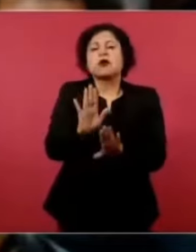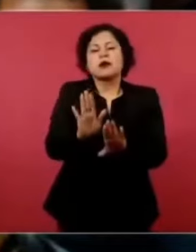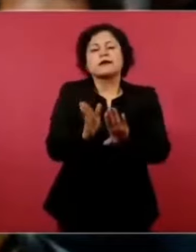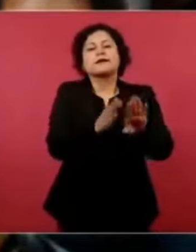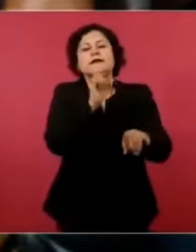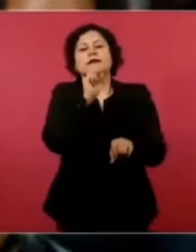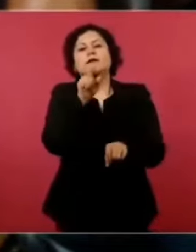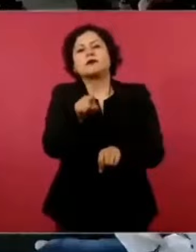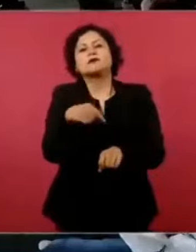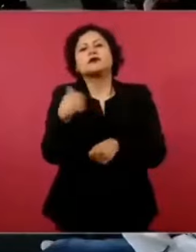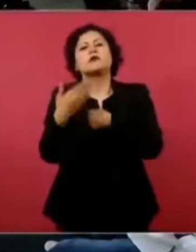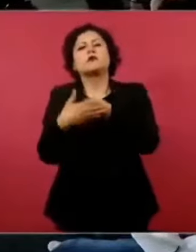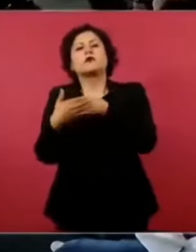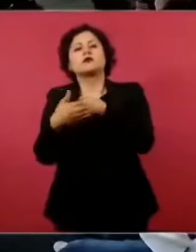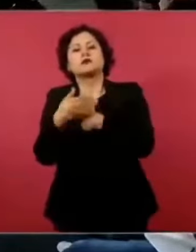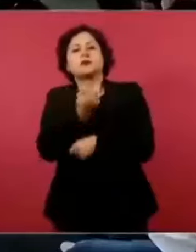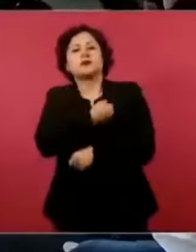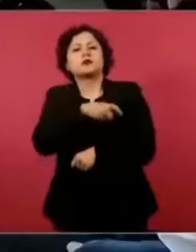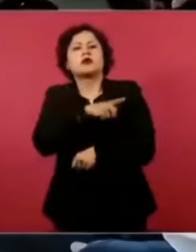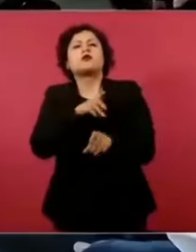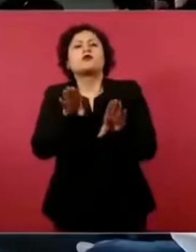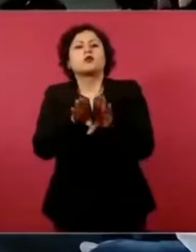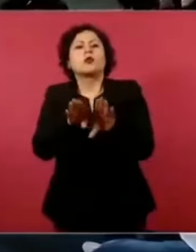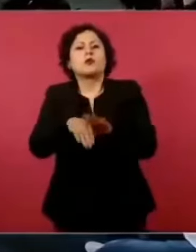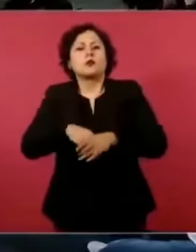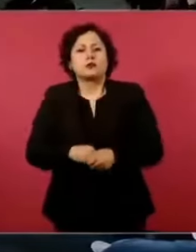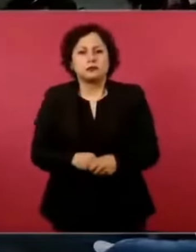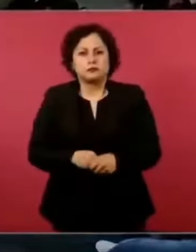cuidado que tendrá su No, persona? Pues voy a mejorar mucho.